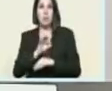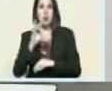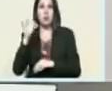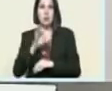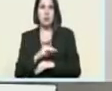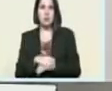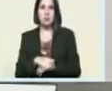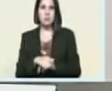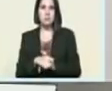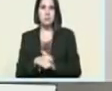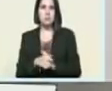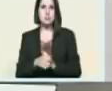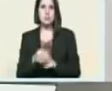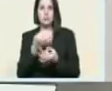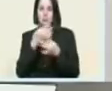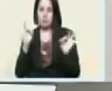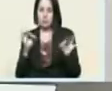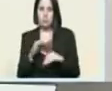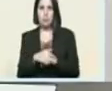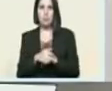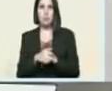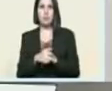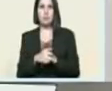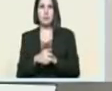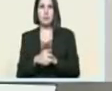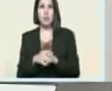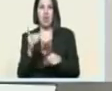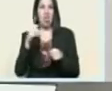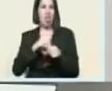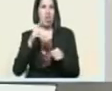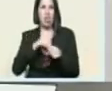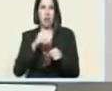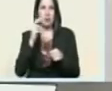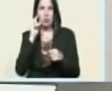90%. Correcto. Aquí están los datos, mira.